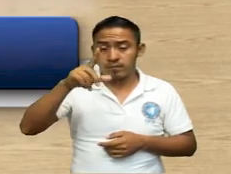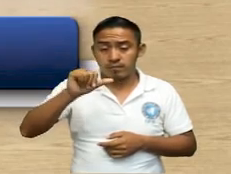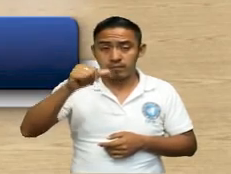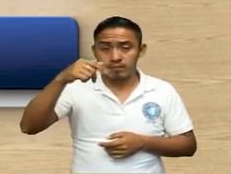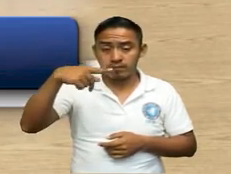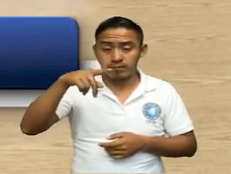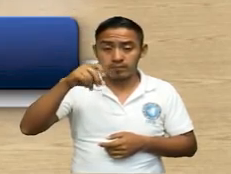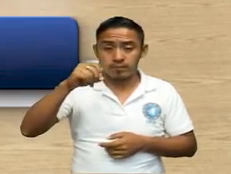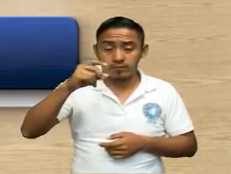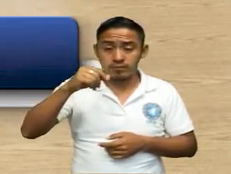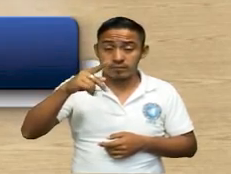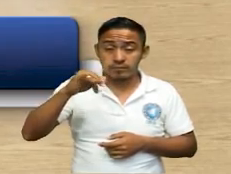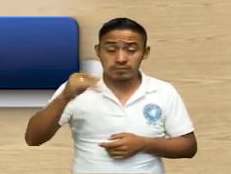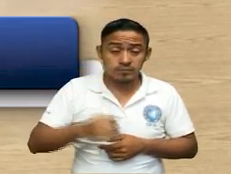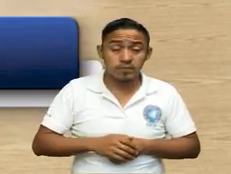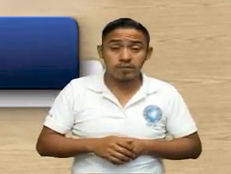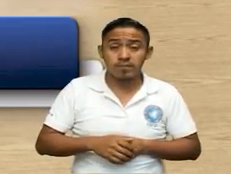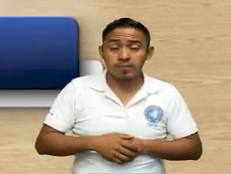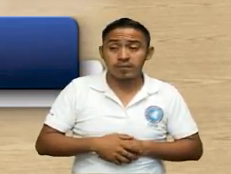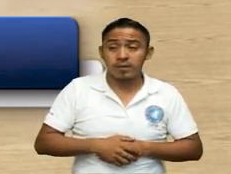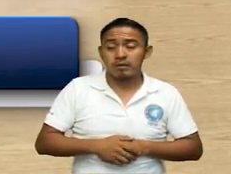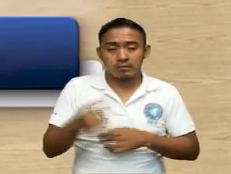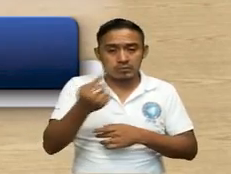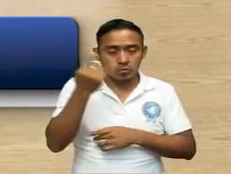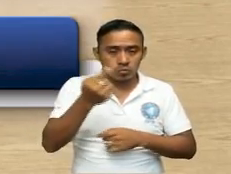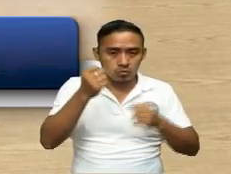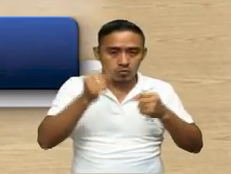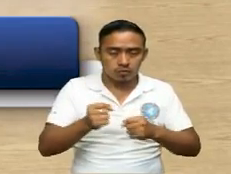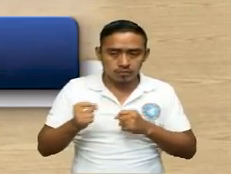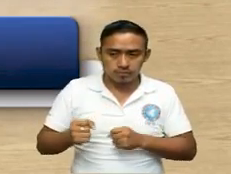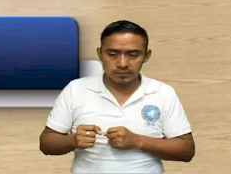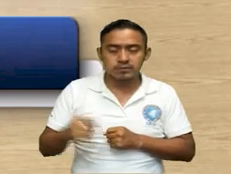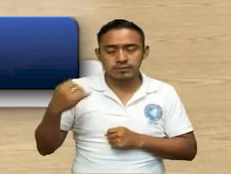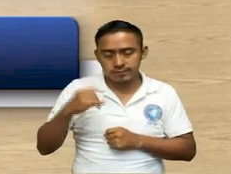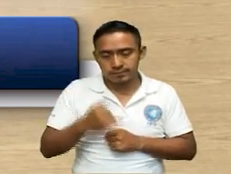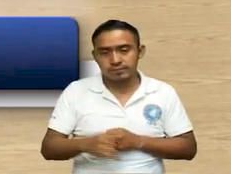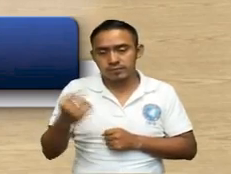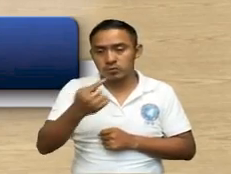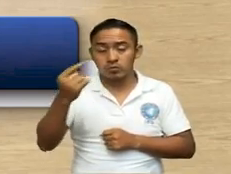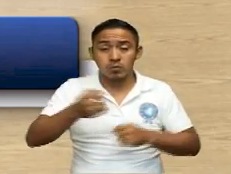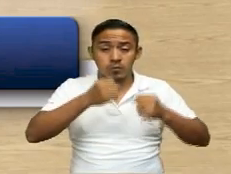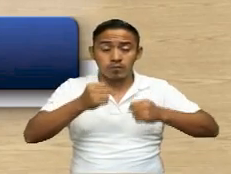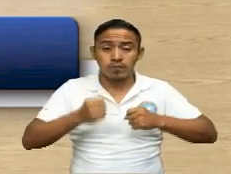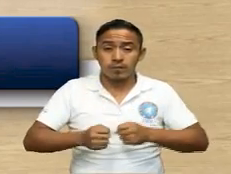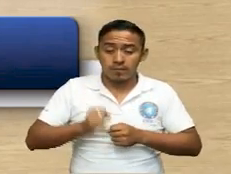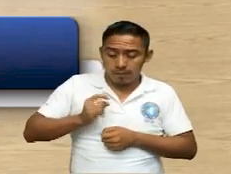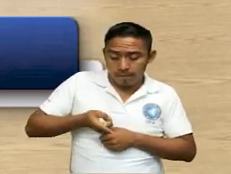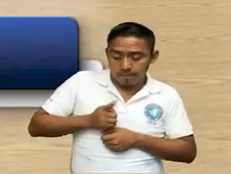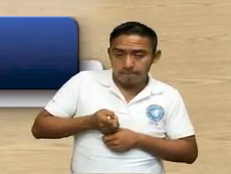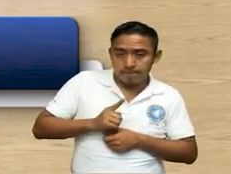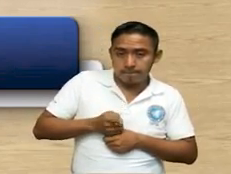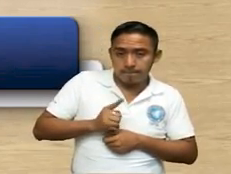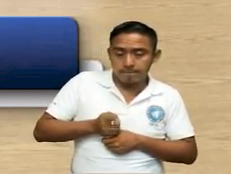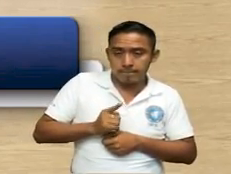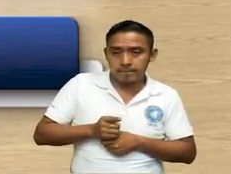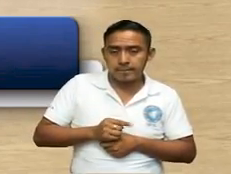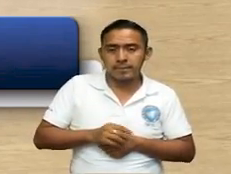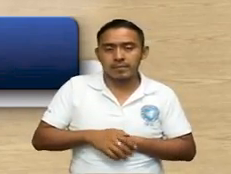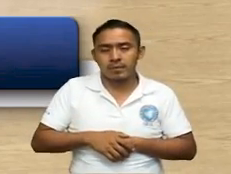qué? ¿Solo en los hombres? Entonces, la balanospotitis sí es la candidiasis que se presenta en el pene, ¿ya? Entonces, la